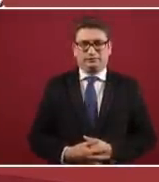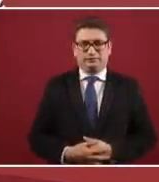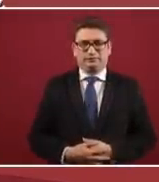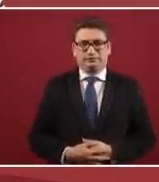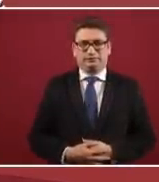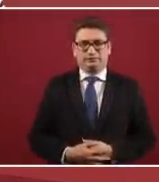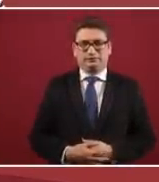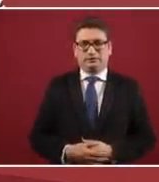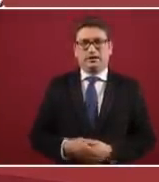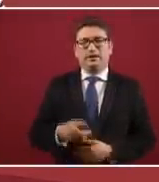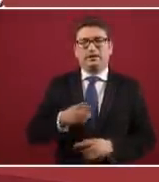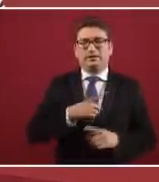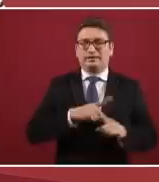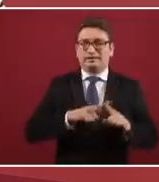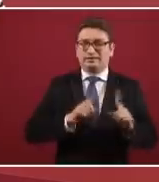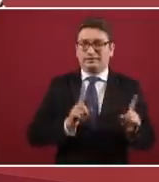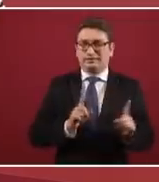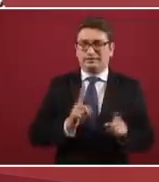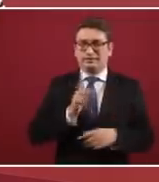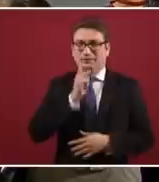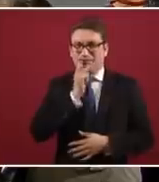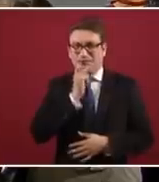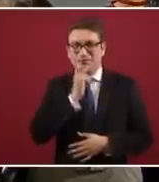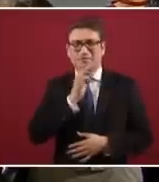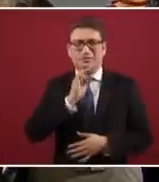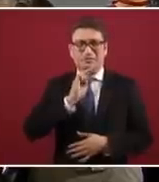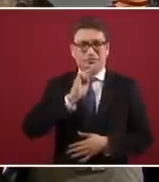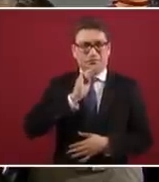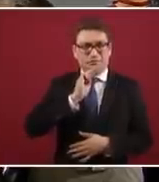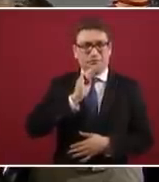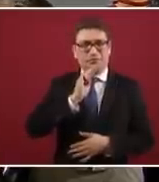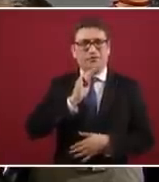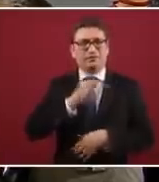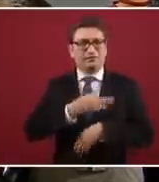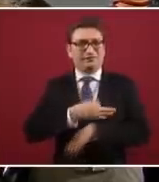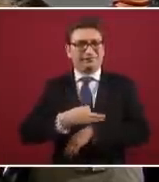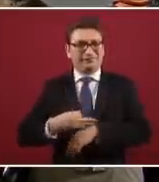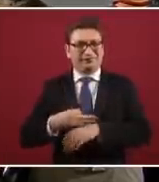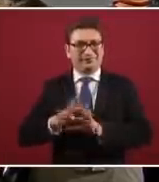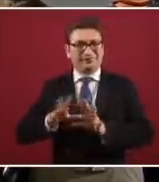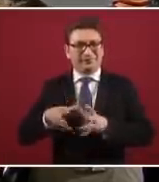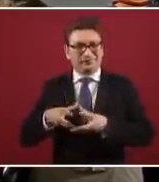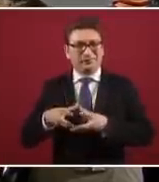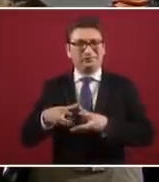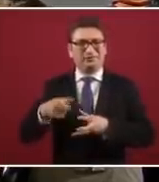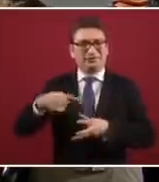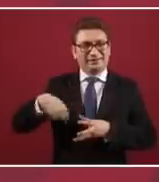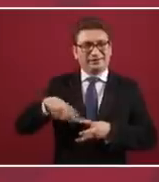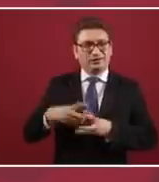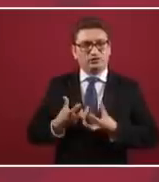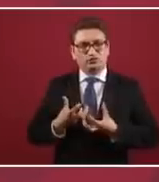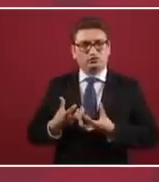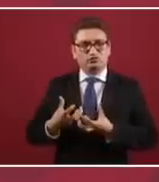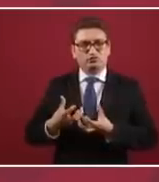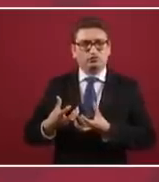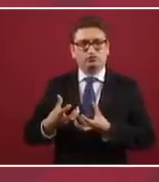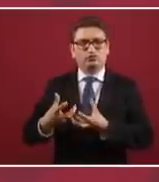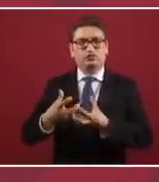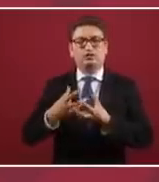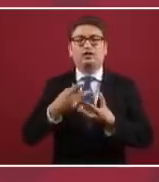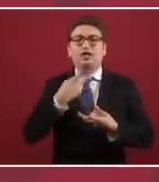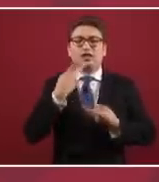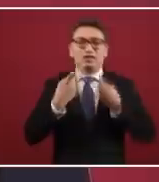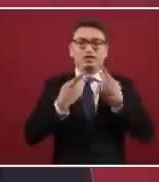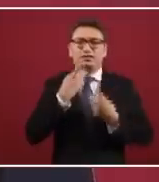Los padres de familia, los que organizan la manifestación, están hablando de no a la violencia.